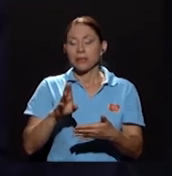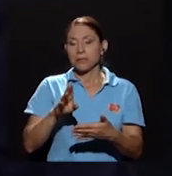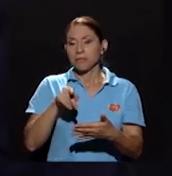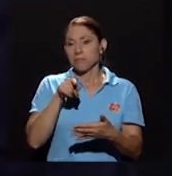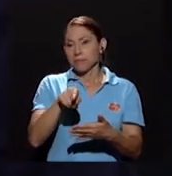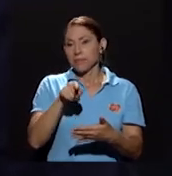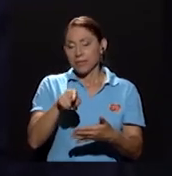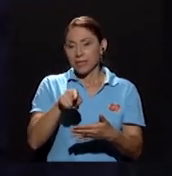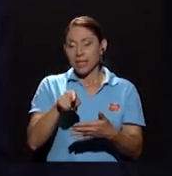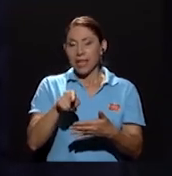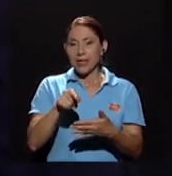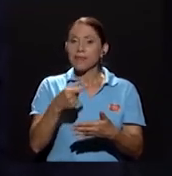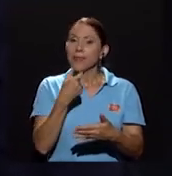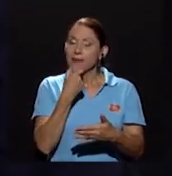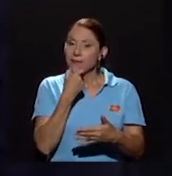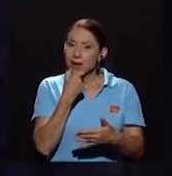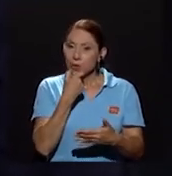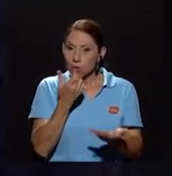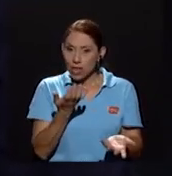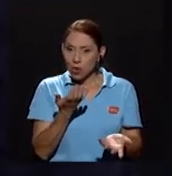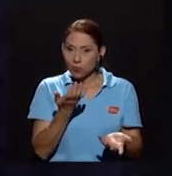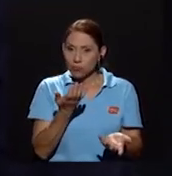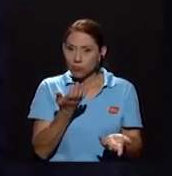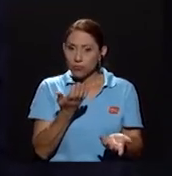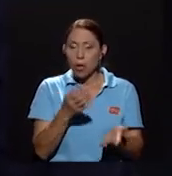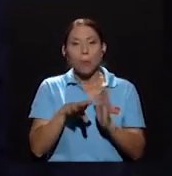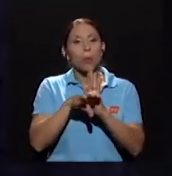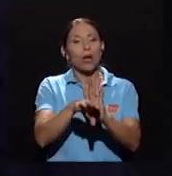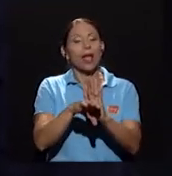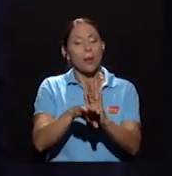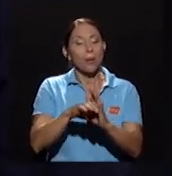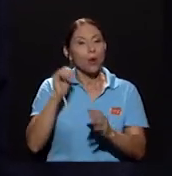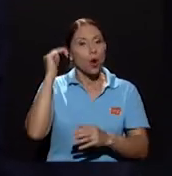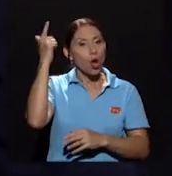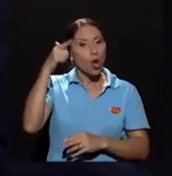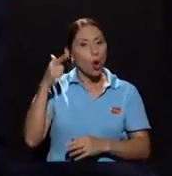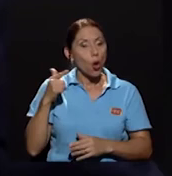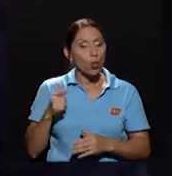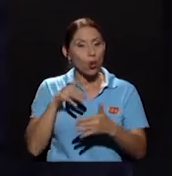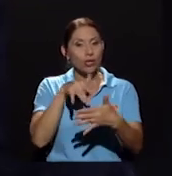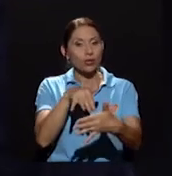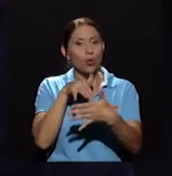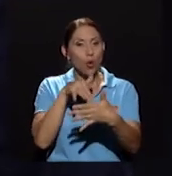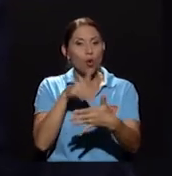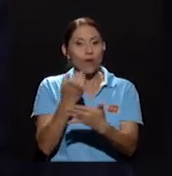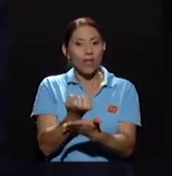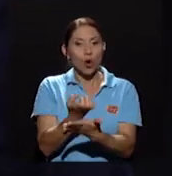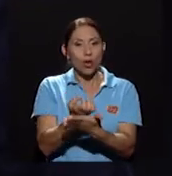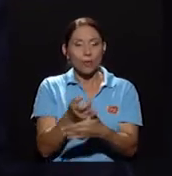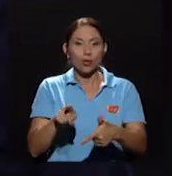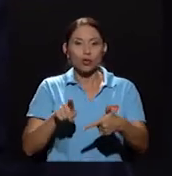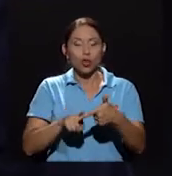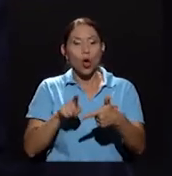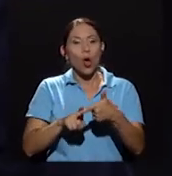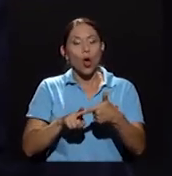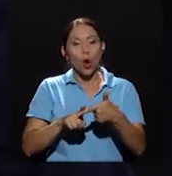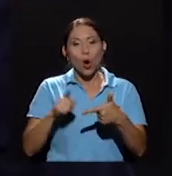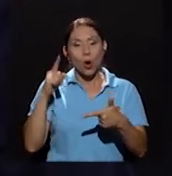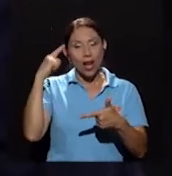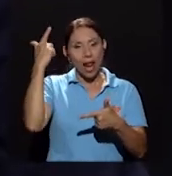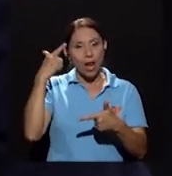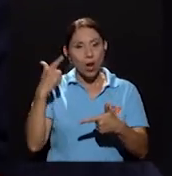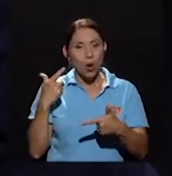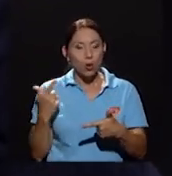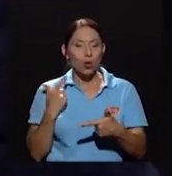el reino unido en universidades como la london school of economics o la london school of ageing and tropical medicine